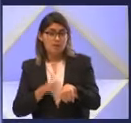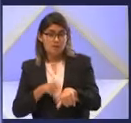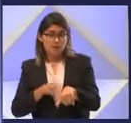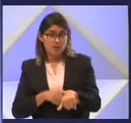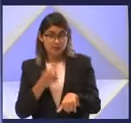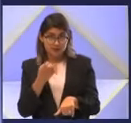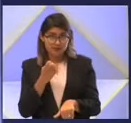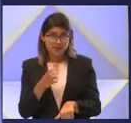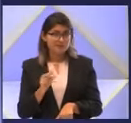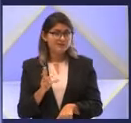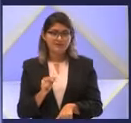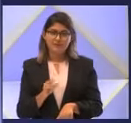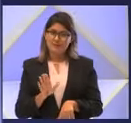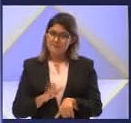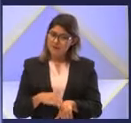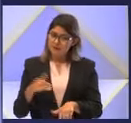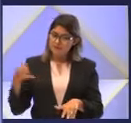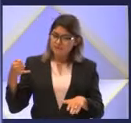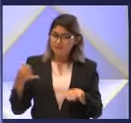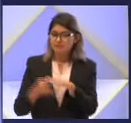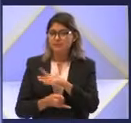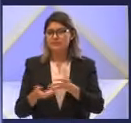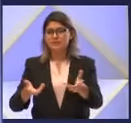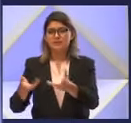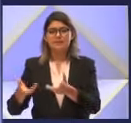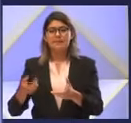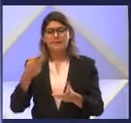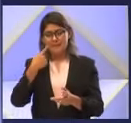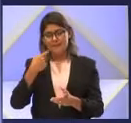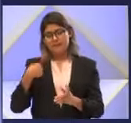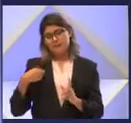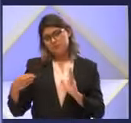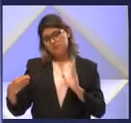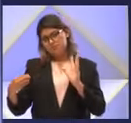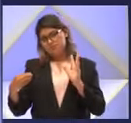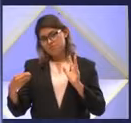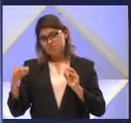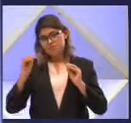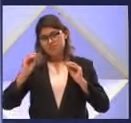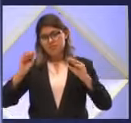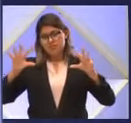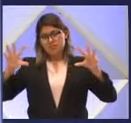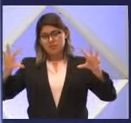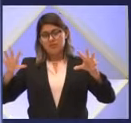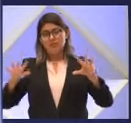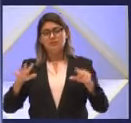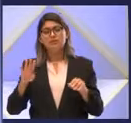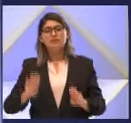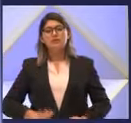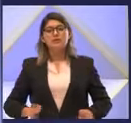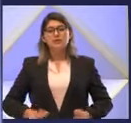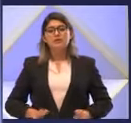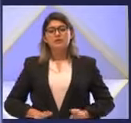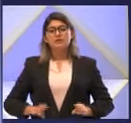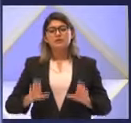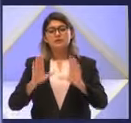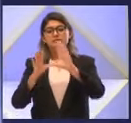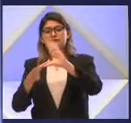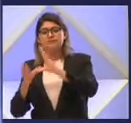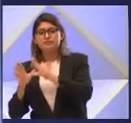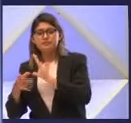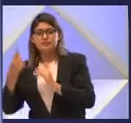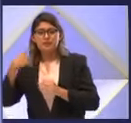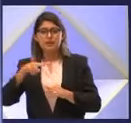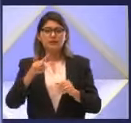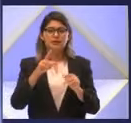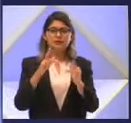les muestro las principales características de un sistema de satélite de comunicaciones son la capacidad a la